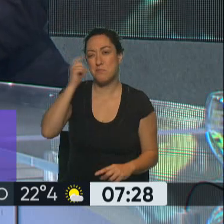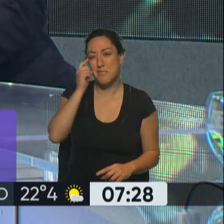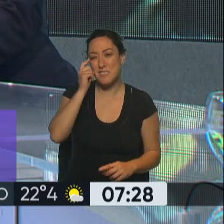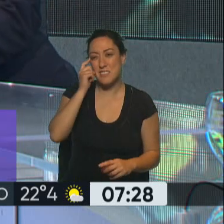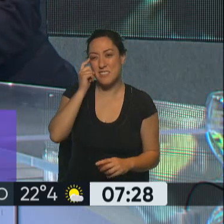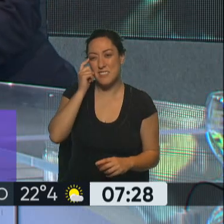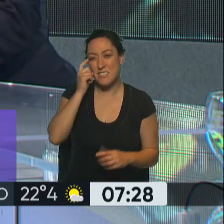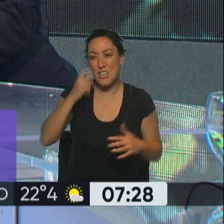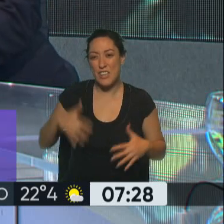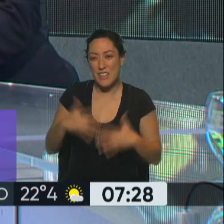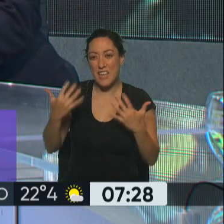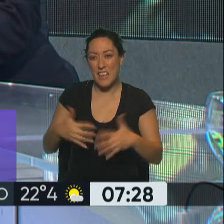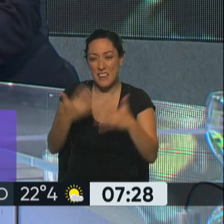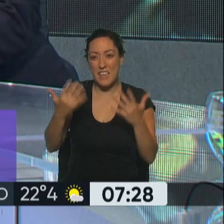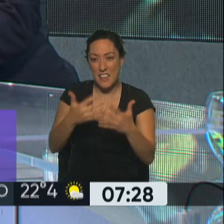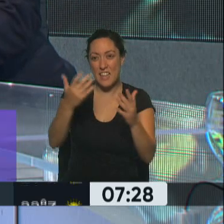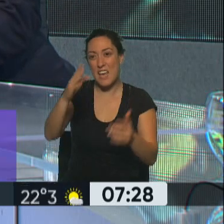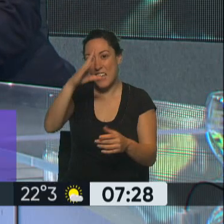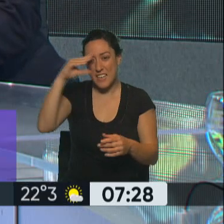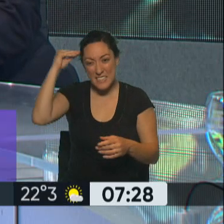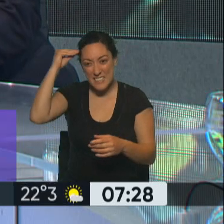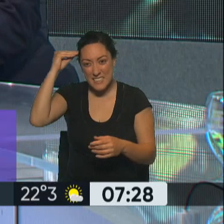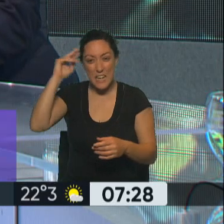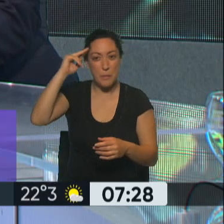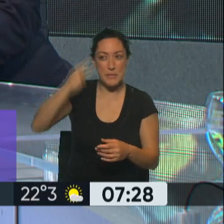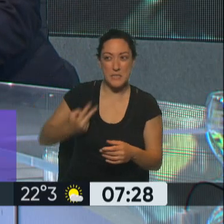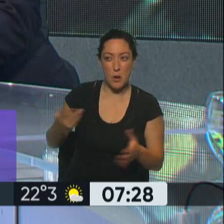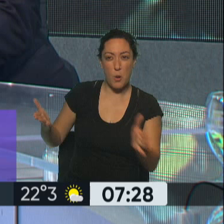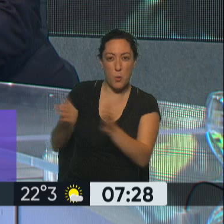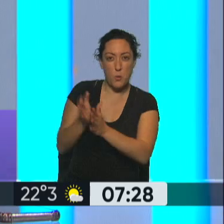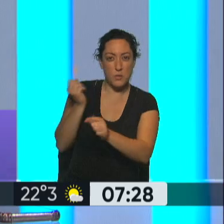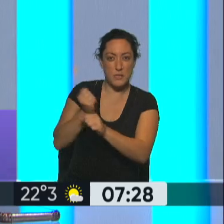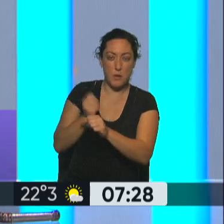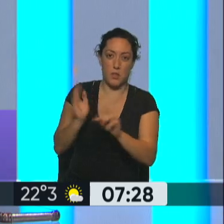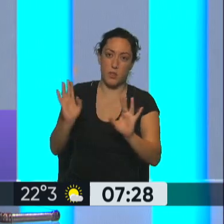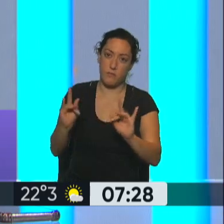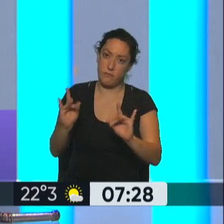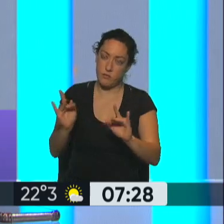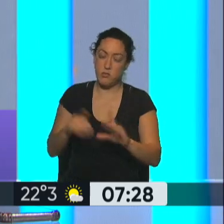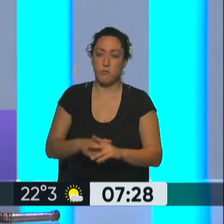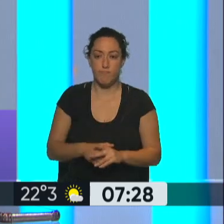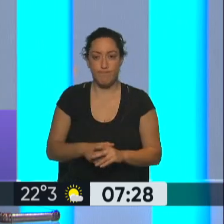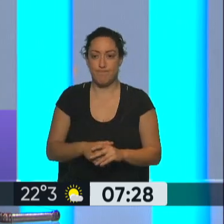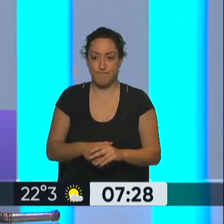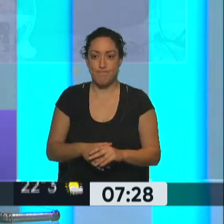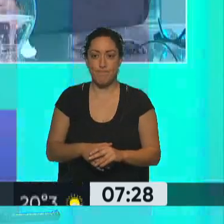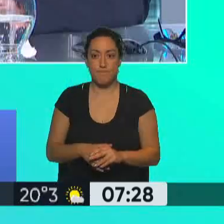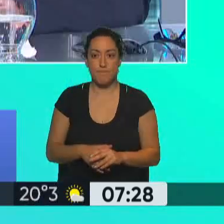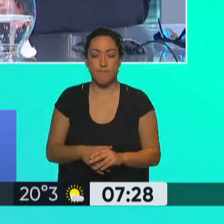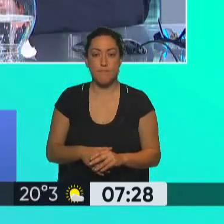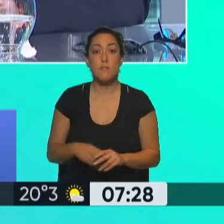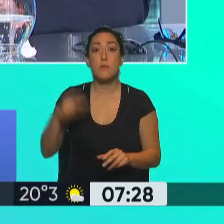juntos en estos días a Cristina Fernández de Kirchner y a Victoria Villarruel, ¿no? Sí, bueno, en cuanto asumió